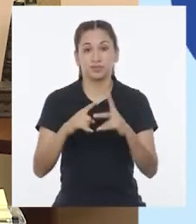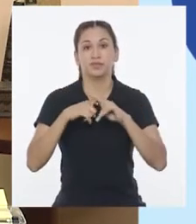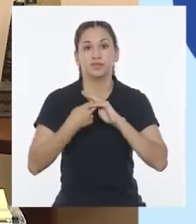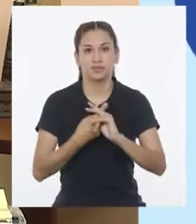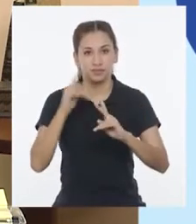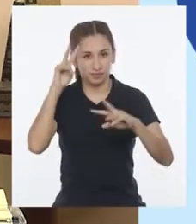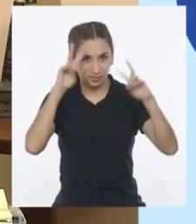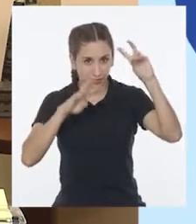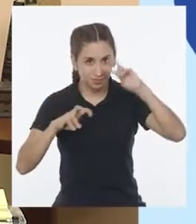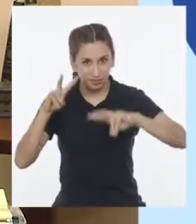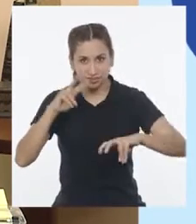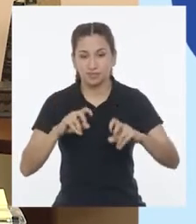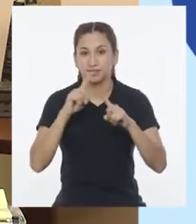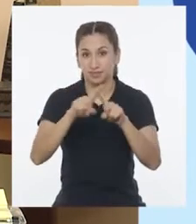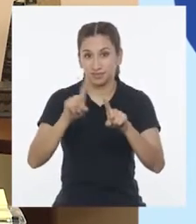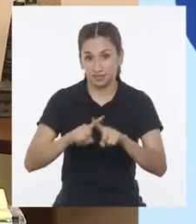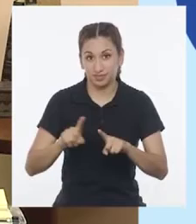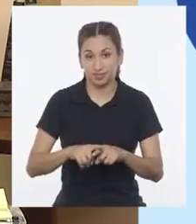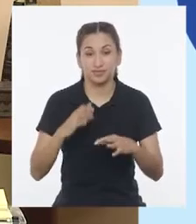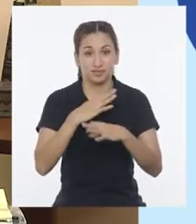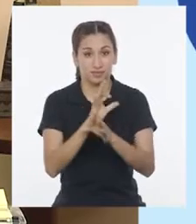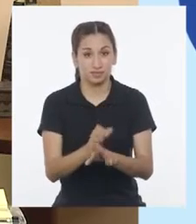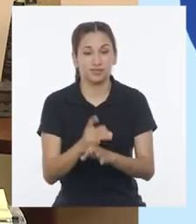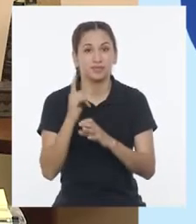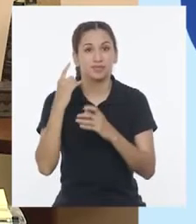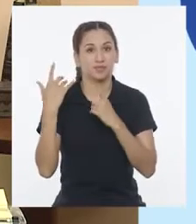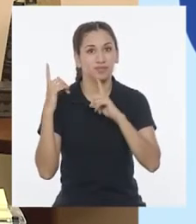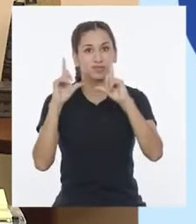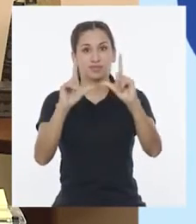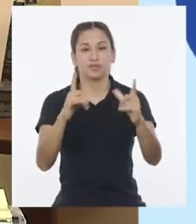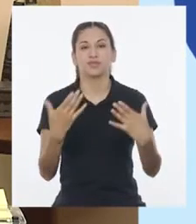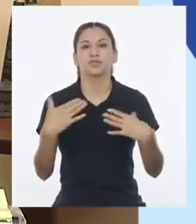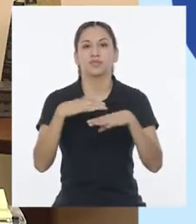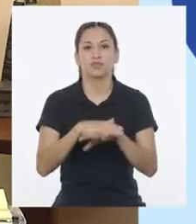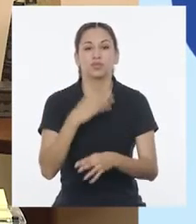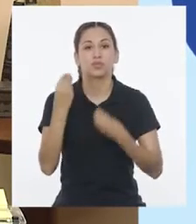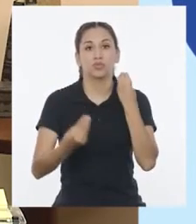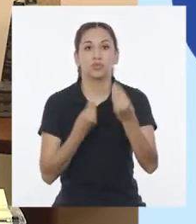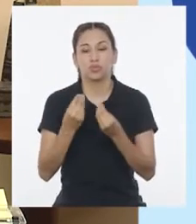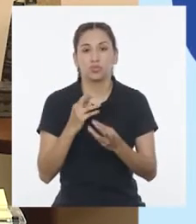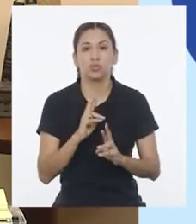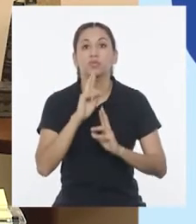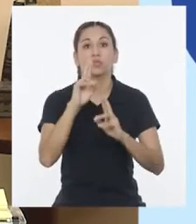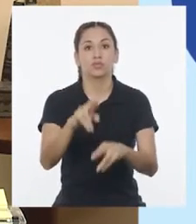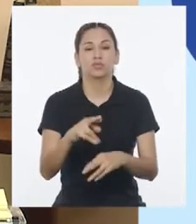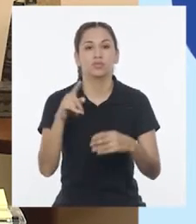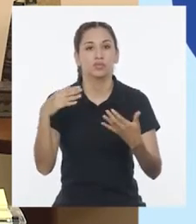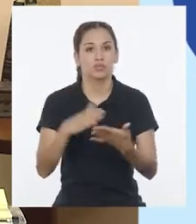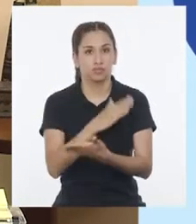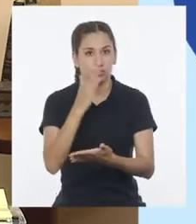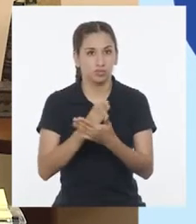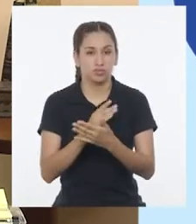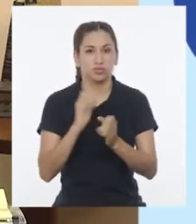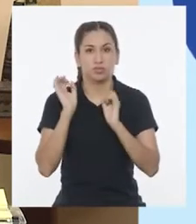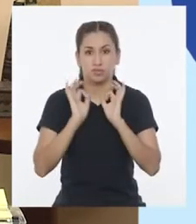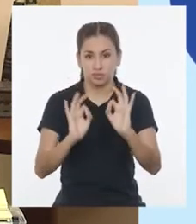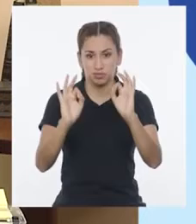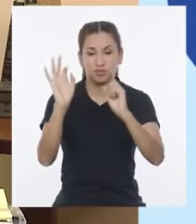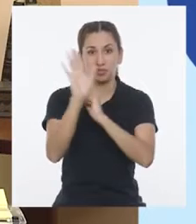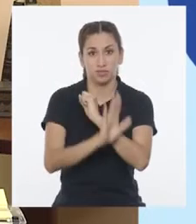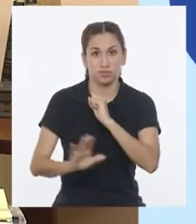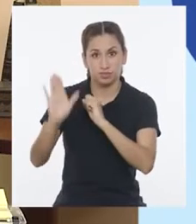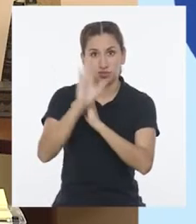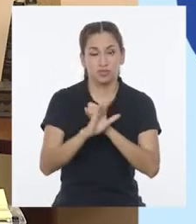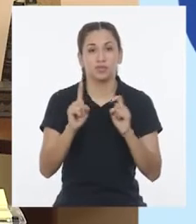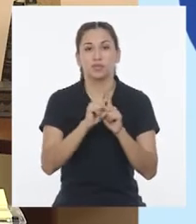hoy, a partir del análisis de distintas fuentes, trataremos sobre ¿Cómo se respondió al problema de